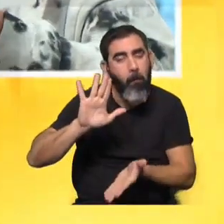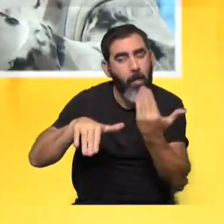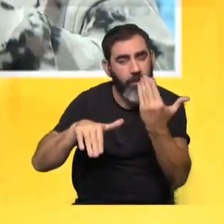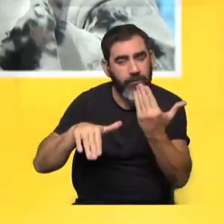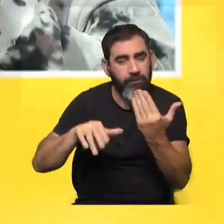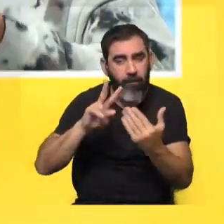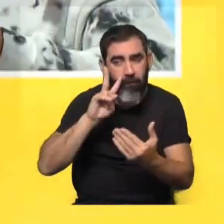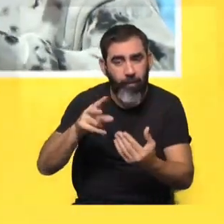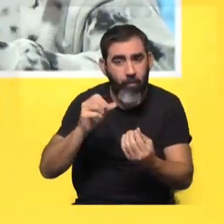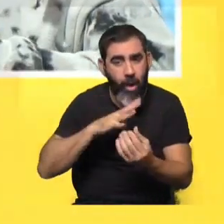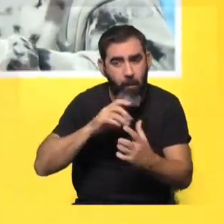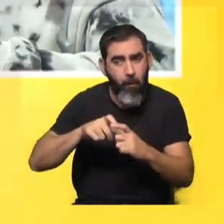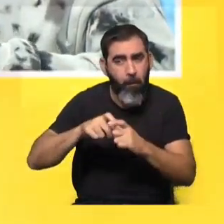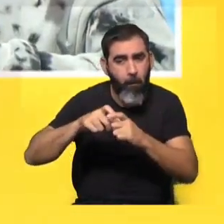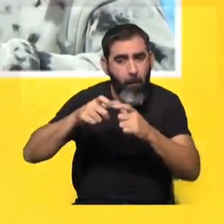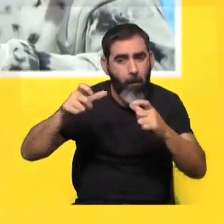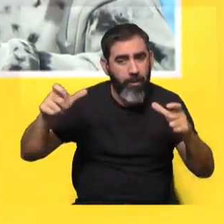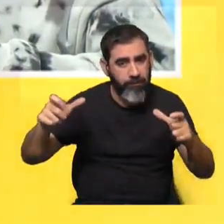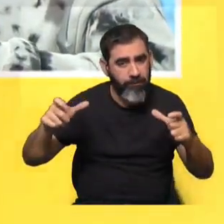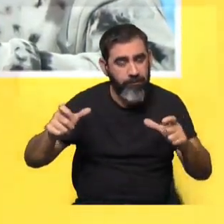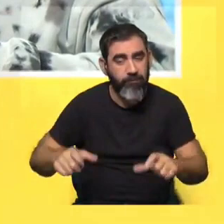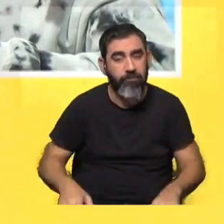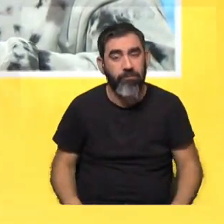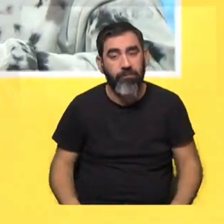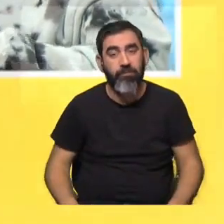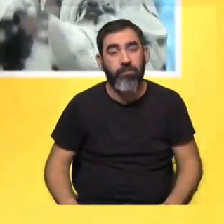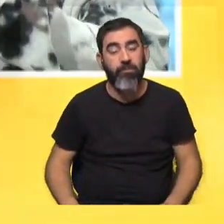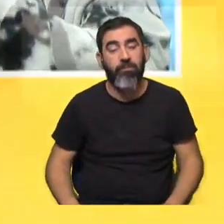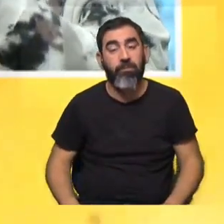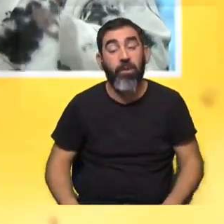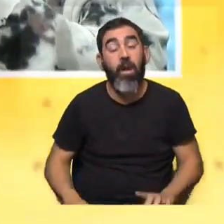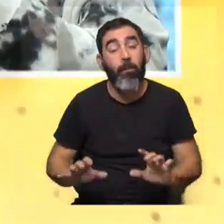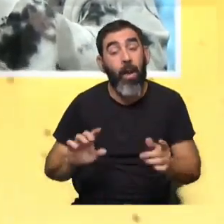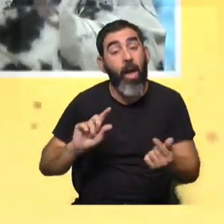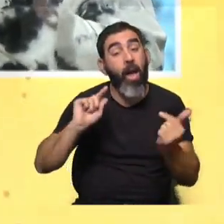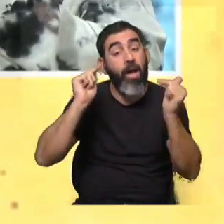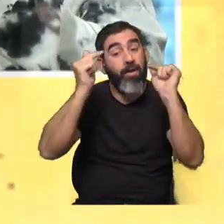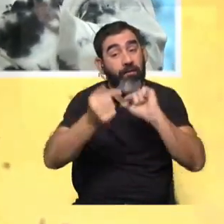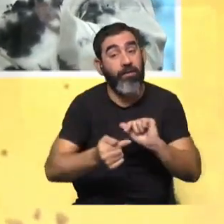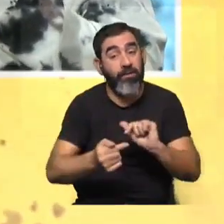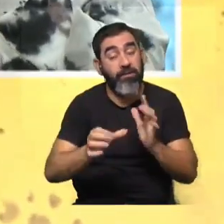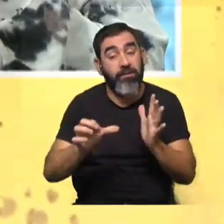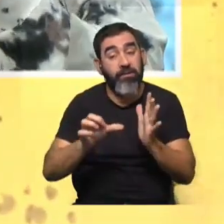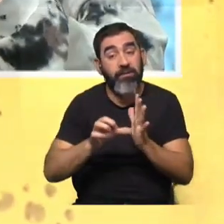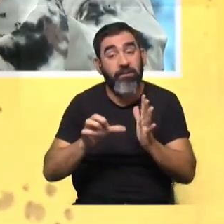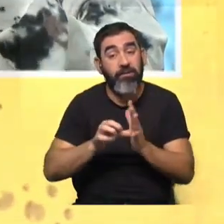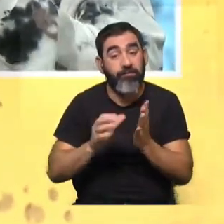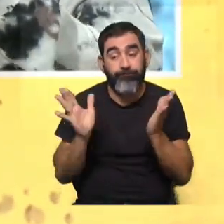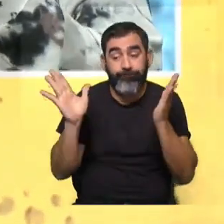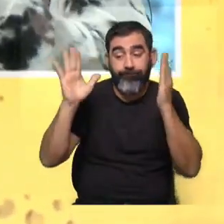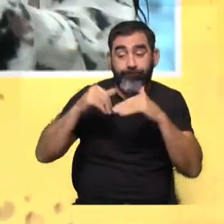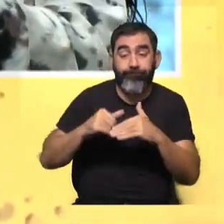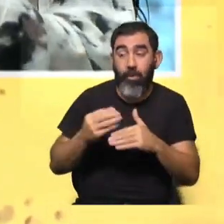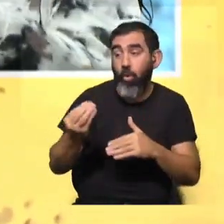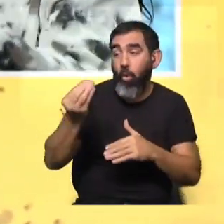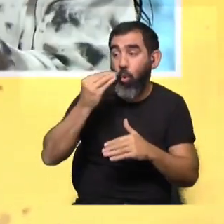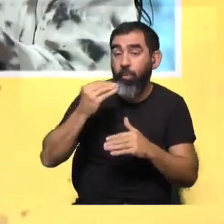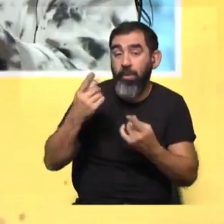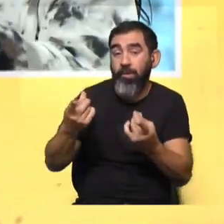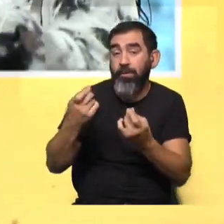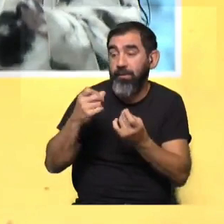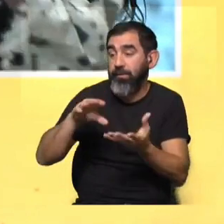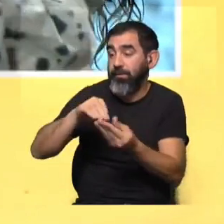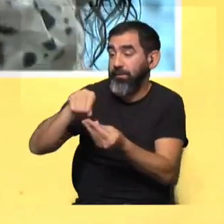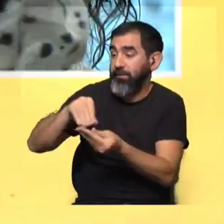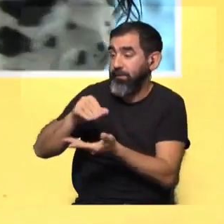más, Claro. porque están más por todos lados. Pero también puede ser una señal al contrario, de que el ecosistema no le está proveyendo lo que él necesita en un territorio